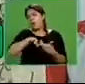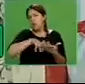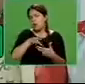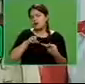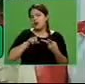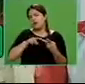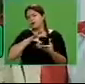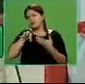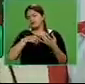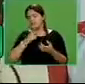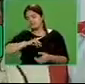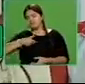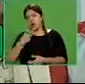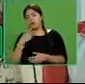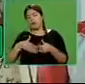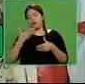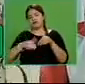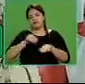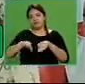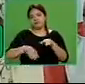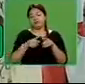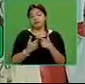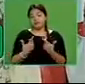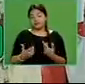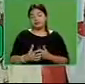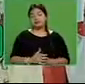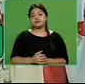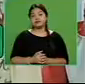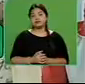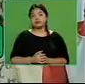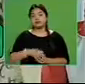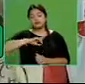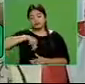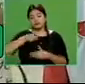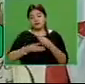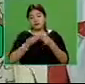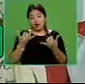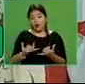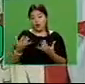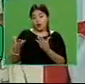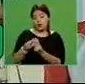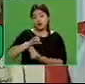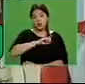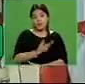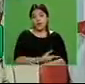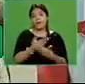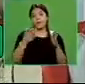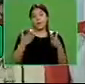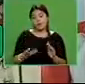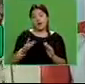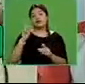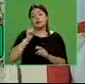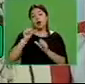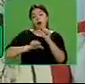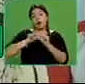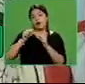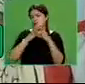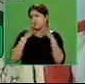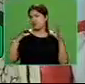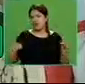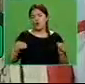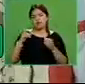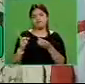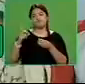qué inconvenientes tenemos para nosotros poder avanzar. Y es precisamente lo que hemos estado haciendo tanto con el Poder Popular, con las cooperativas, con todo lo que